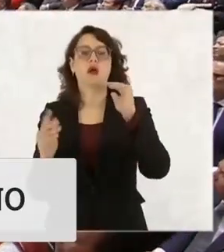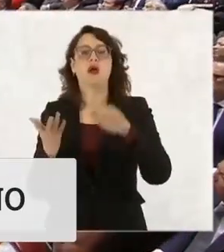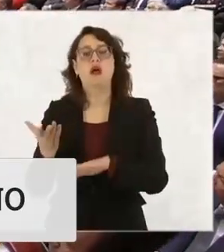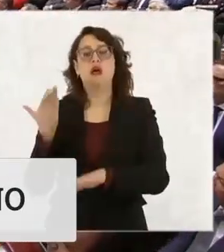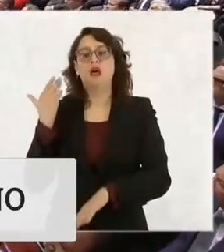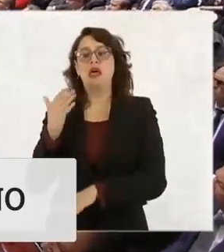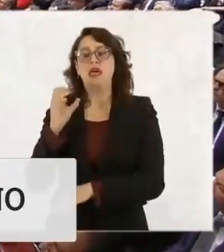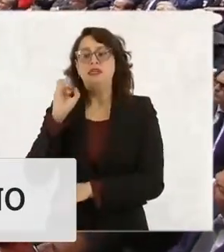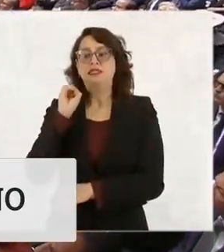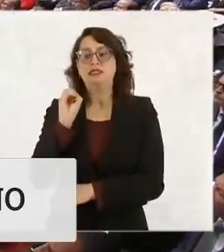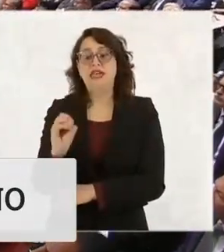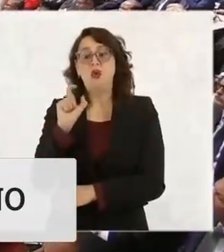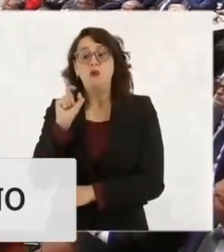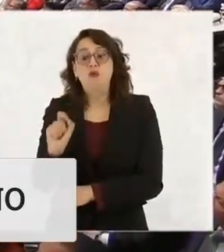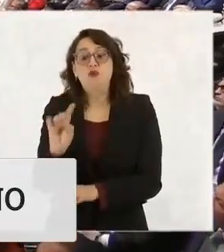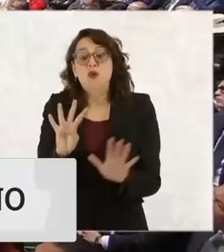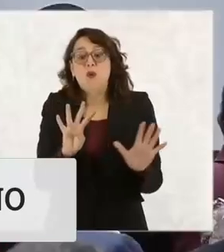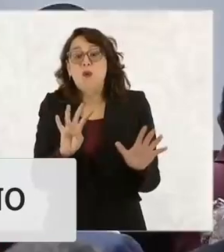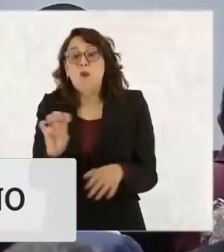de